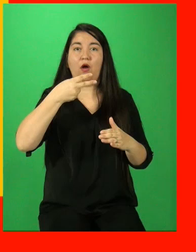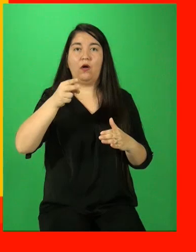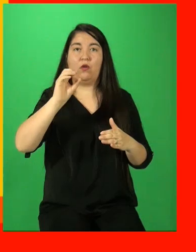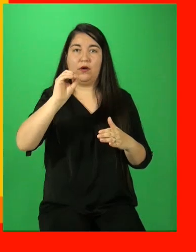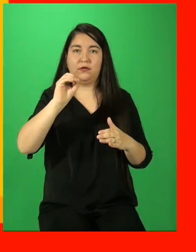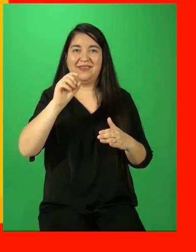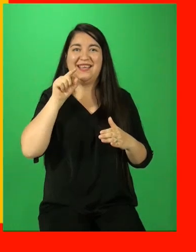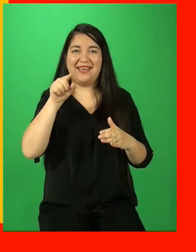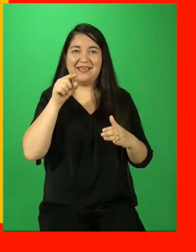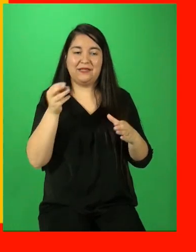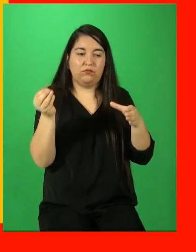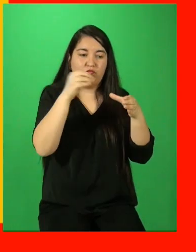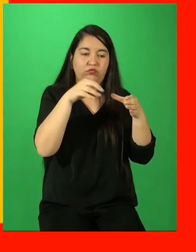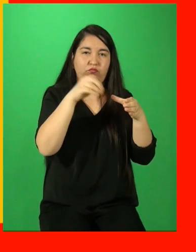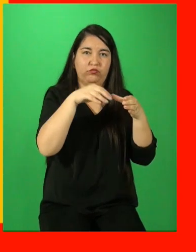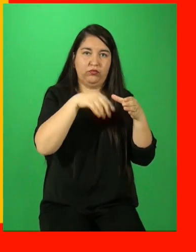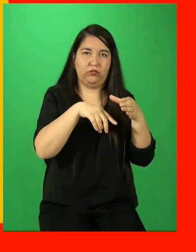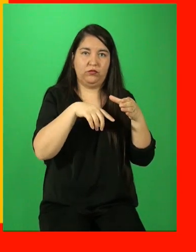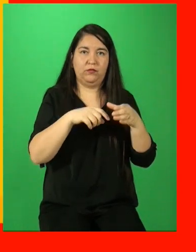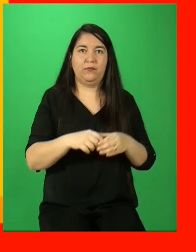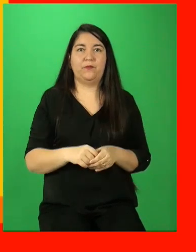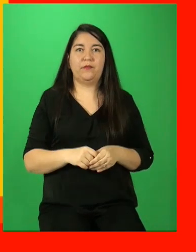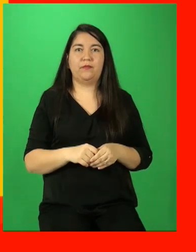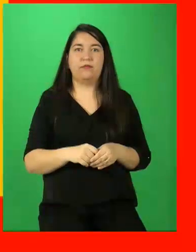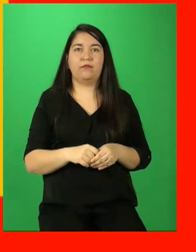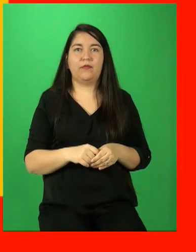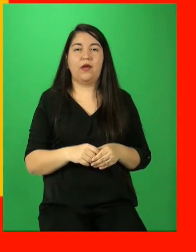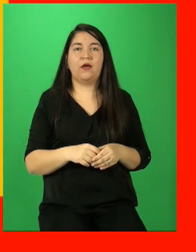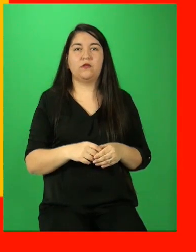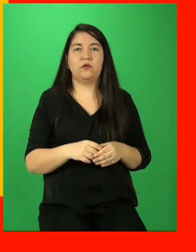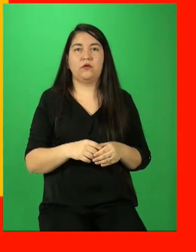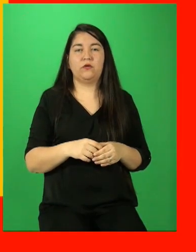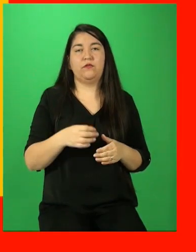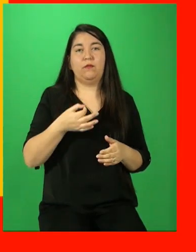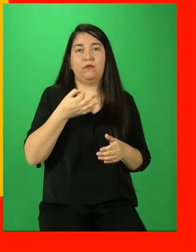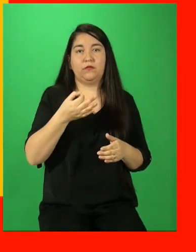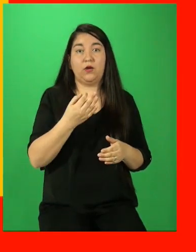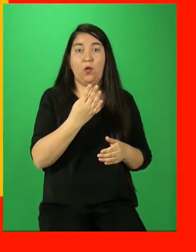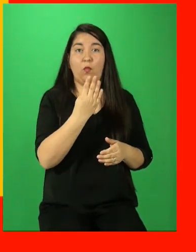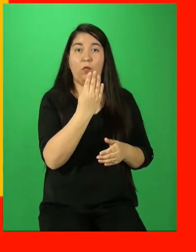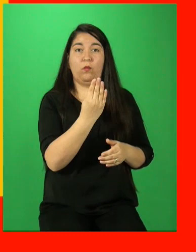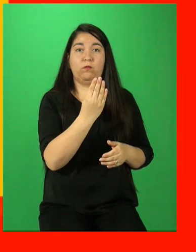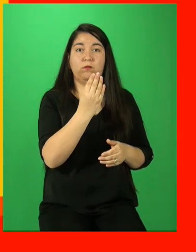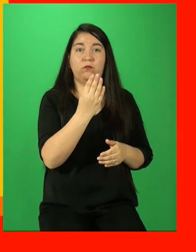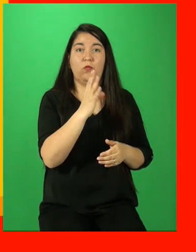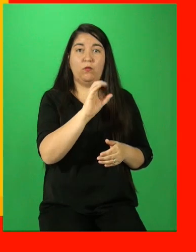soluto. La masa de soluto entonces va a ser